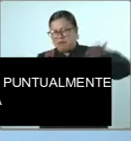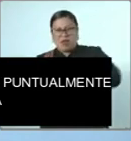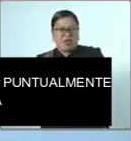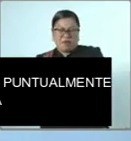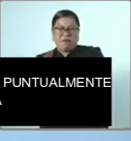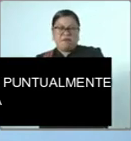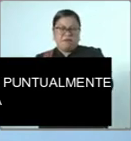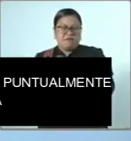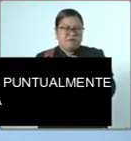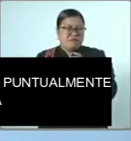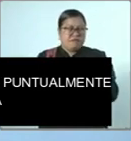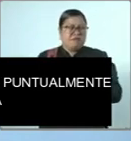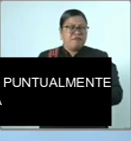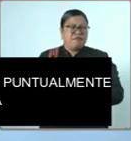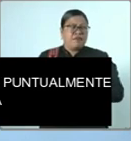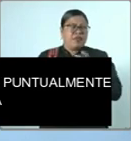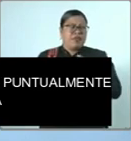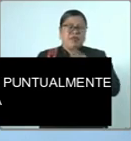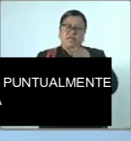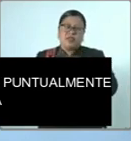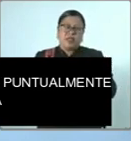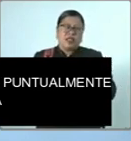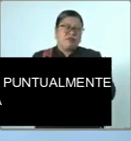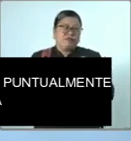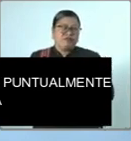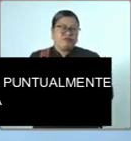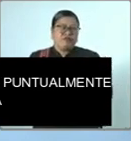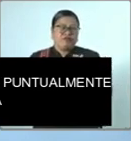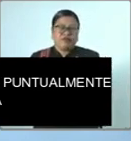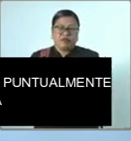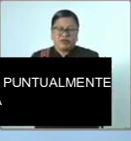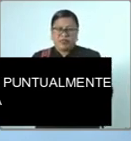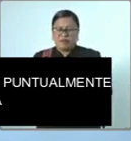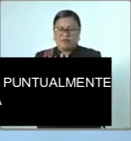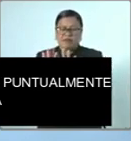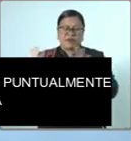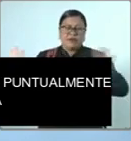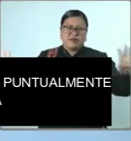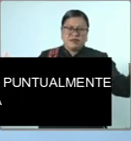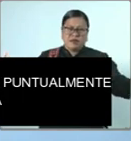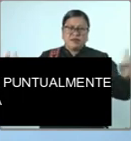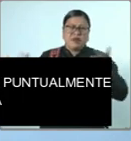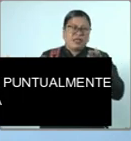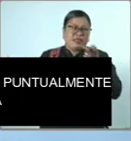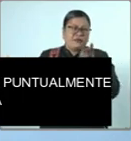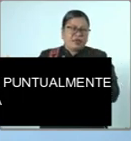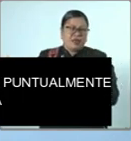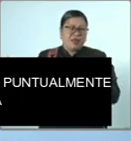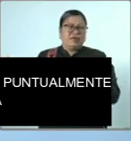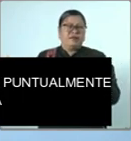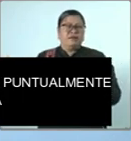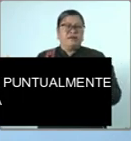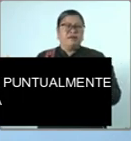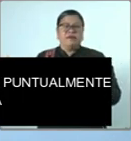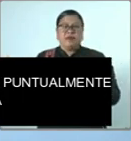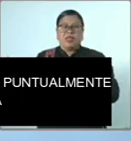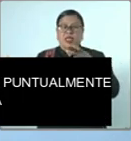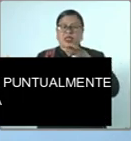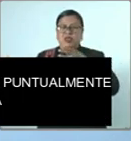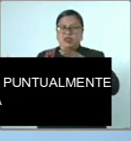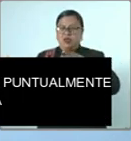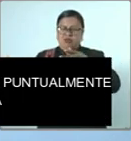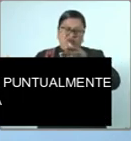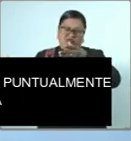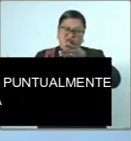Santo, causando el destrozo pues de gran parte de la barda. Aquí se ve lo que quedó, la parte alta, y todo lo demás